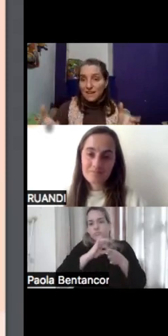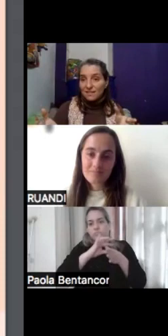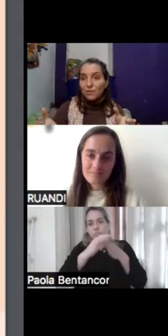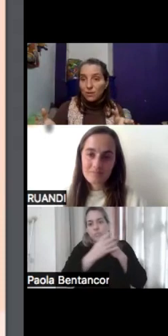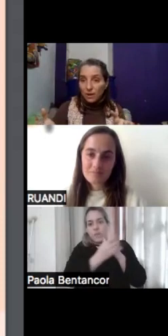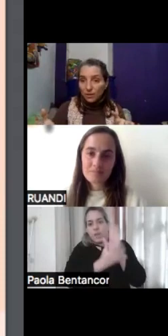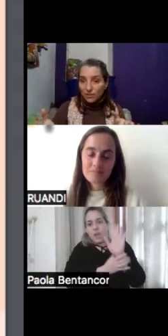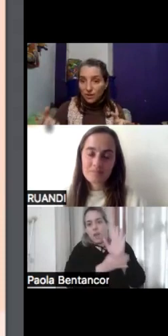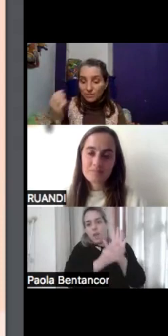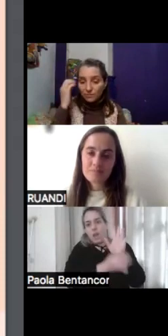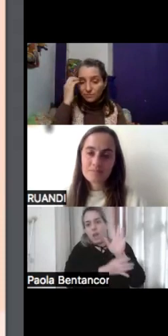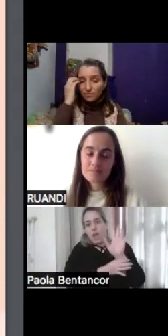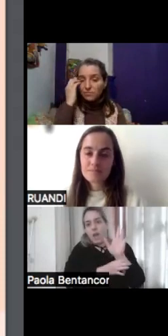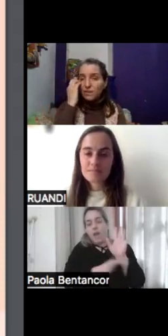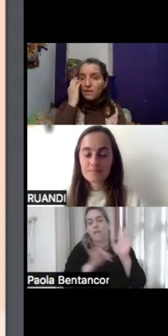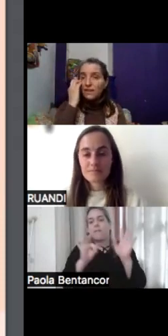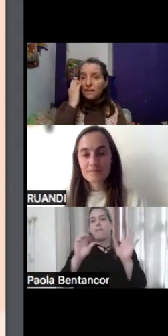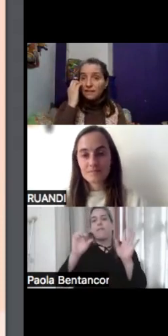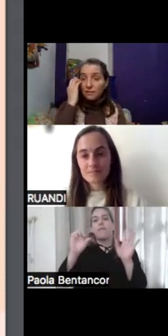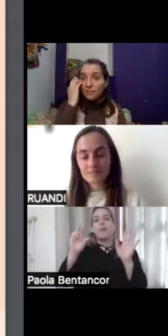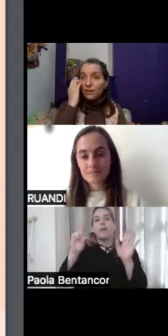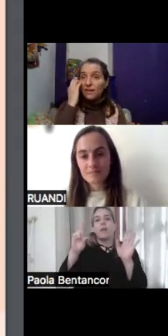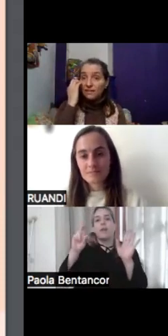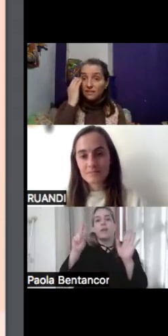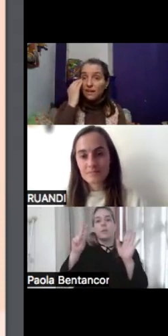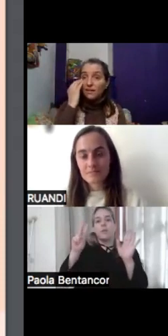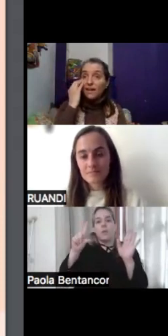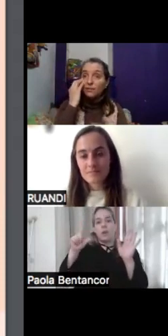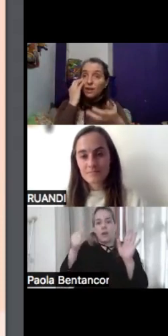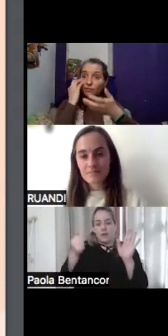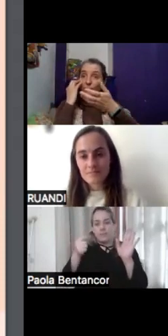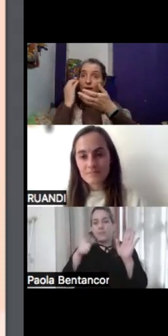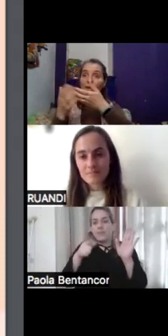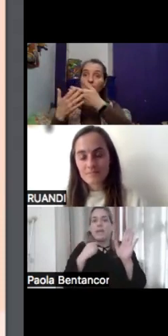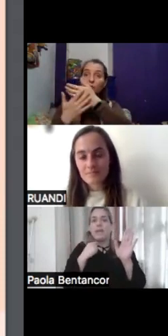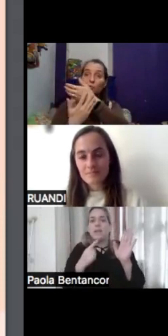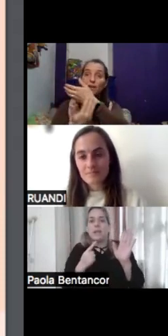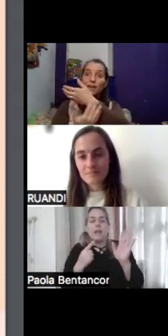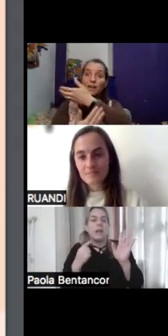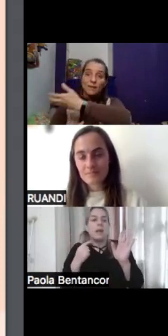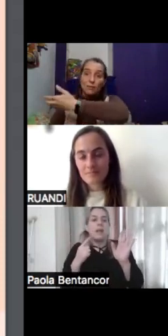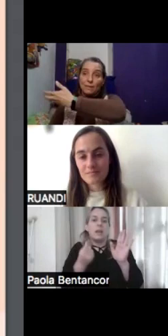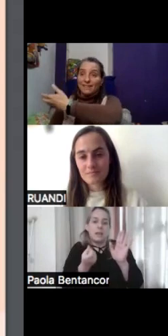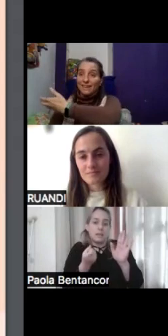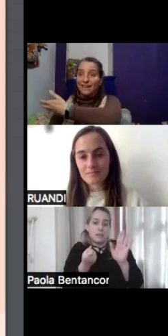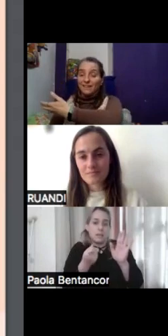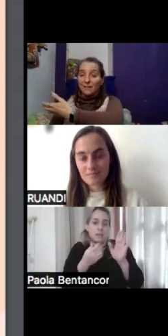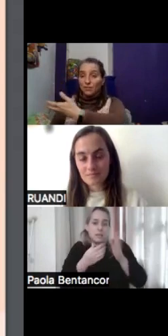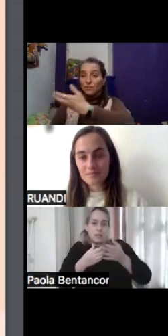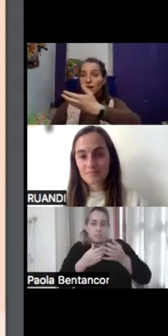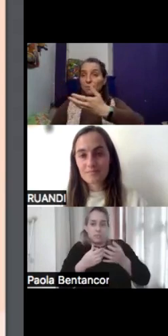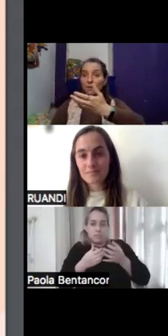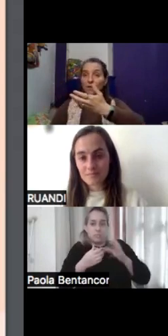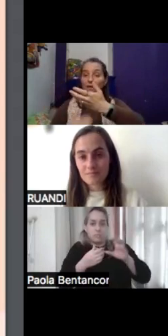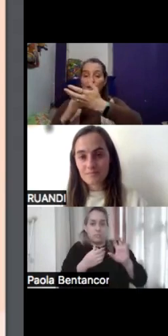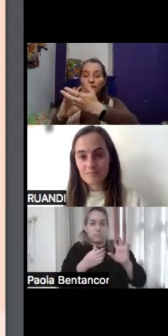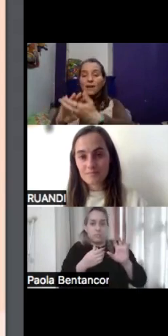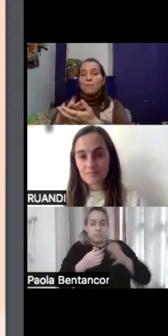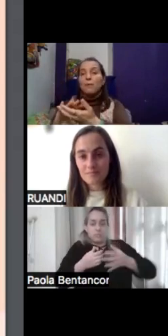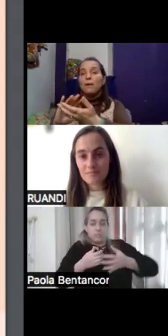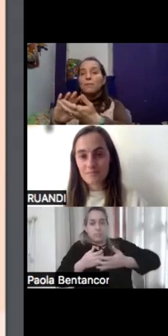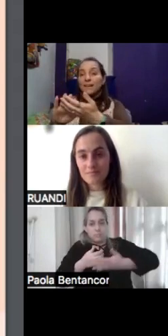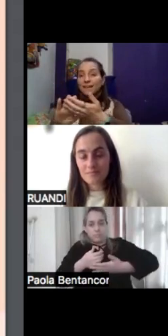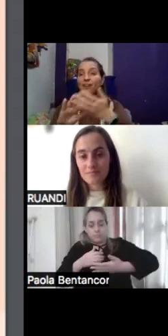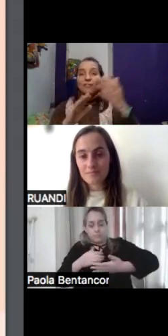construí, digamos, hicimos la evaluación y esta mamá lo que necesitaba era una férula que mantuviera la mano para tener en esta posición al